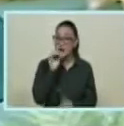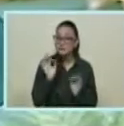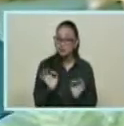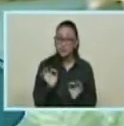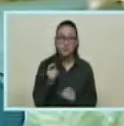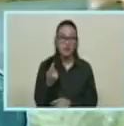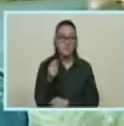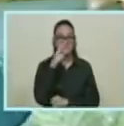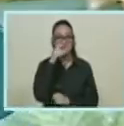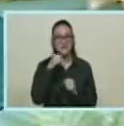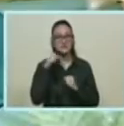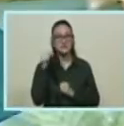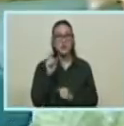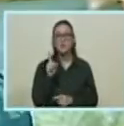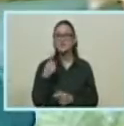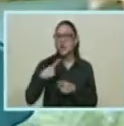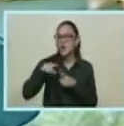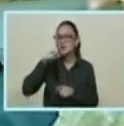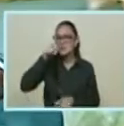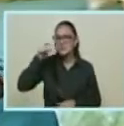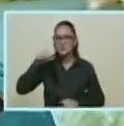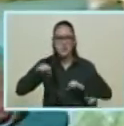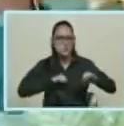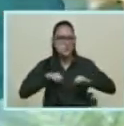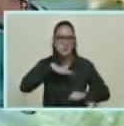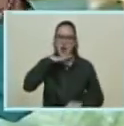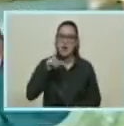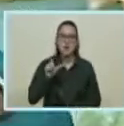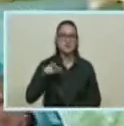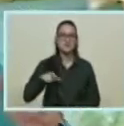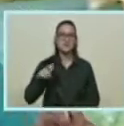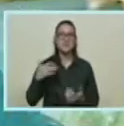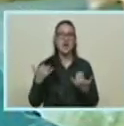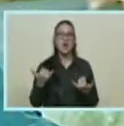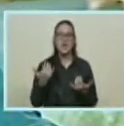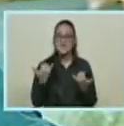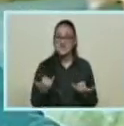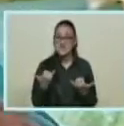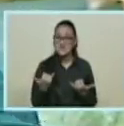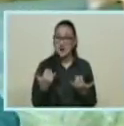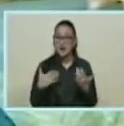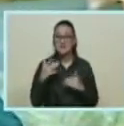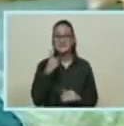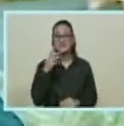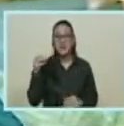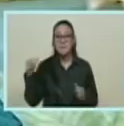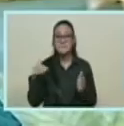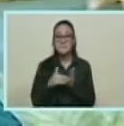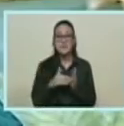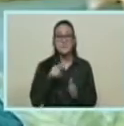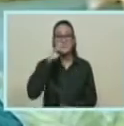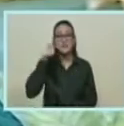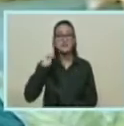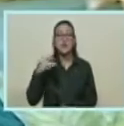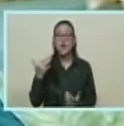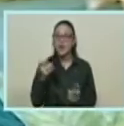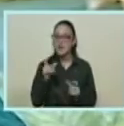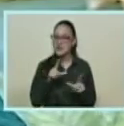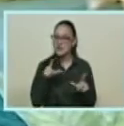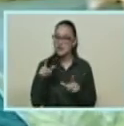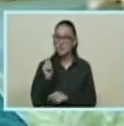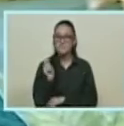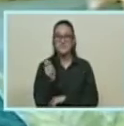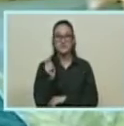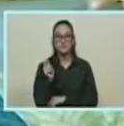y sin intermediarios, gestores ni retardo, ya en este momento más de 100.000 personas tienen sus nuevas